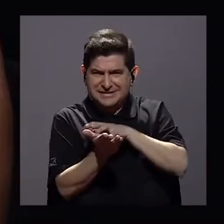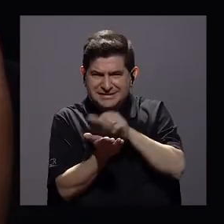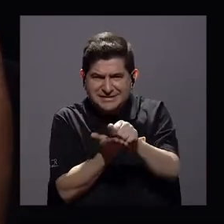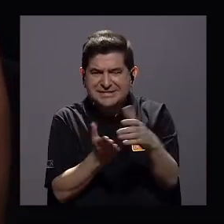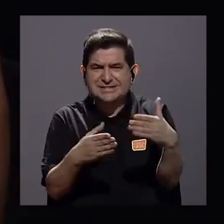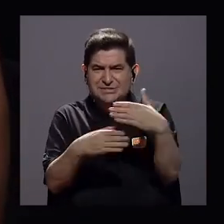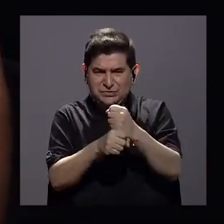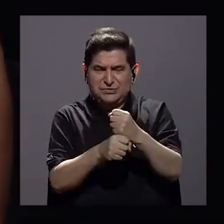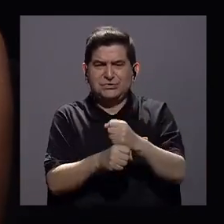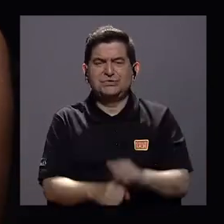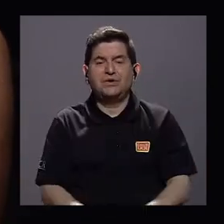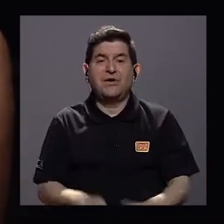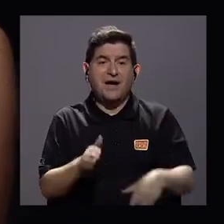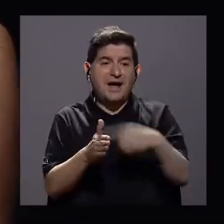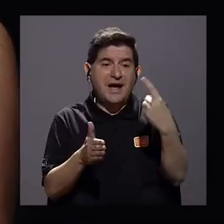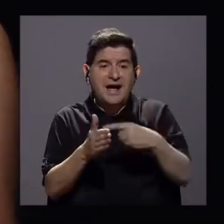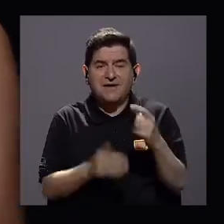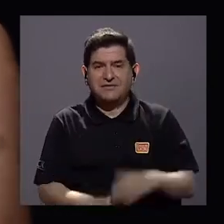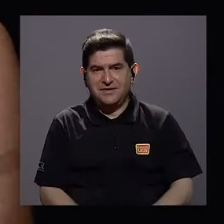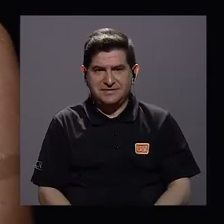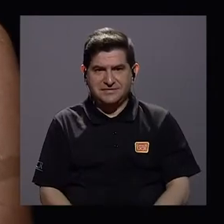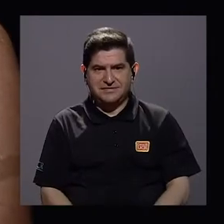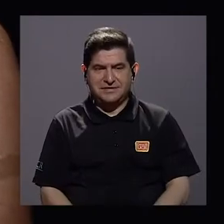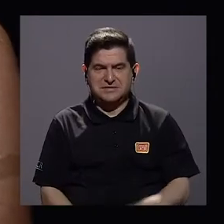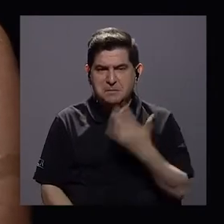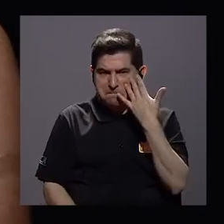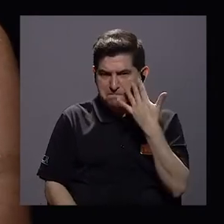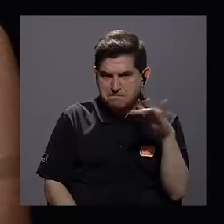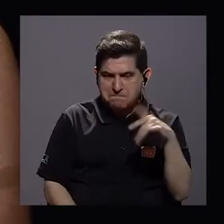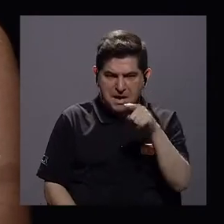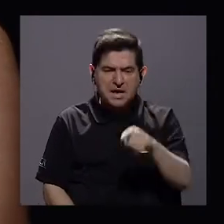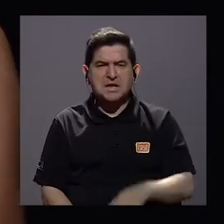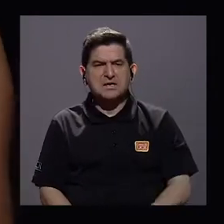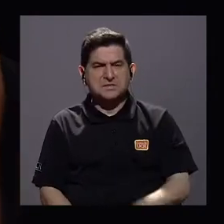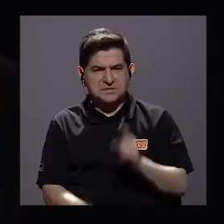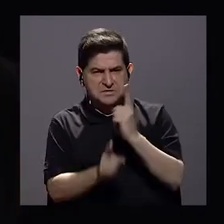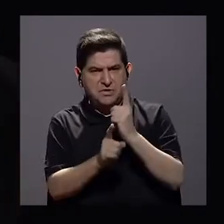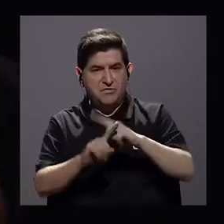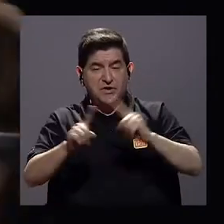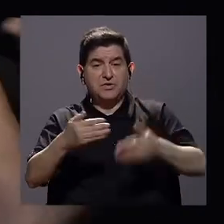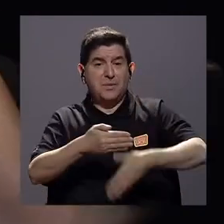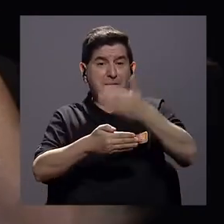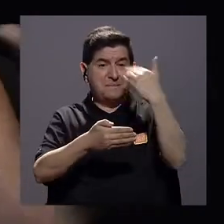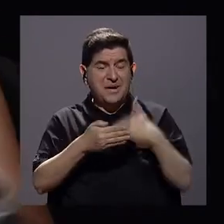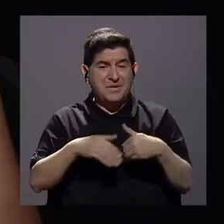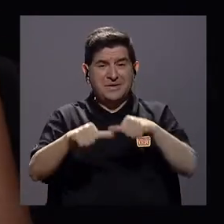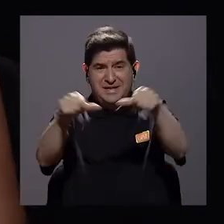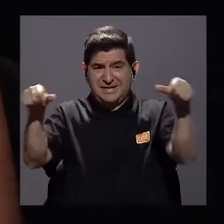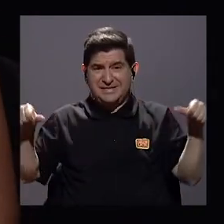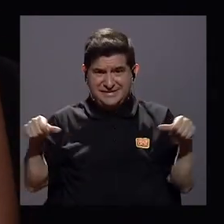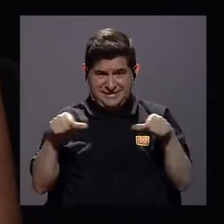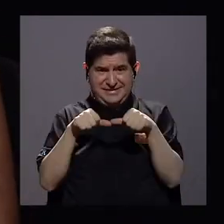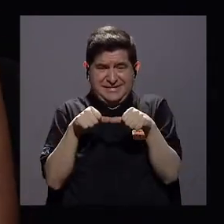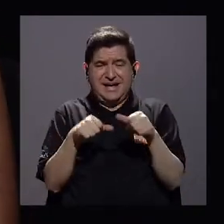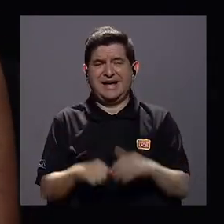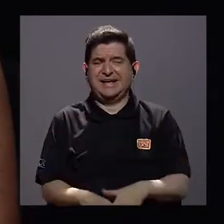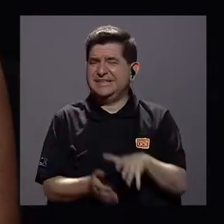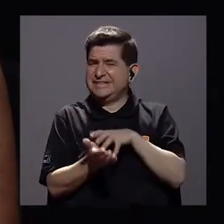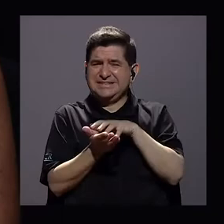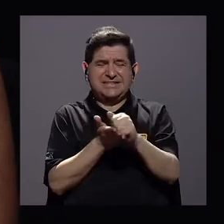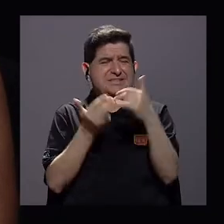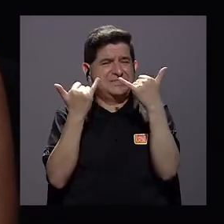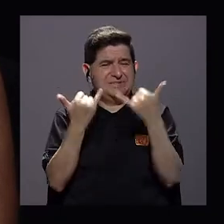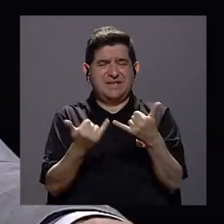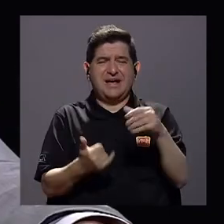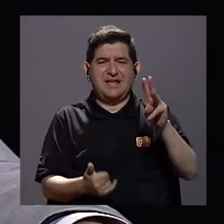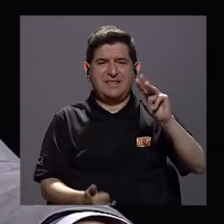es que tenemos a veces un frente que parece sano, pero detrás lo que tenemos es una zona bastante dañada ya